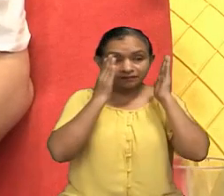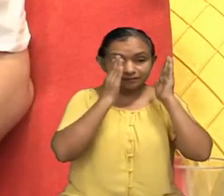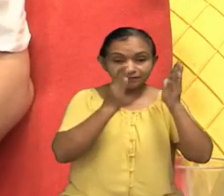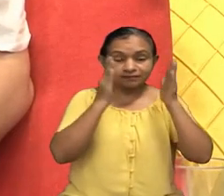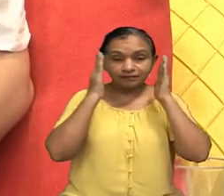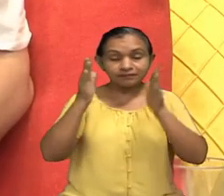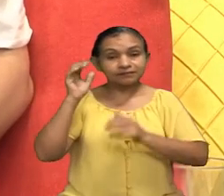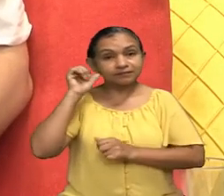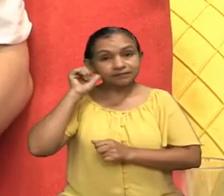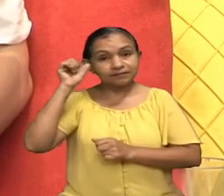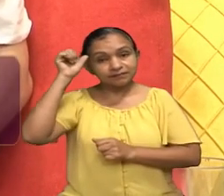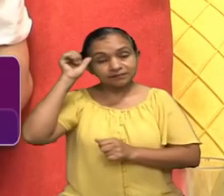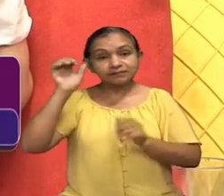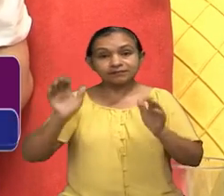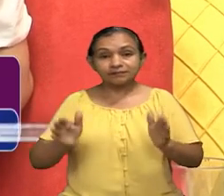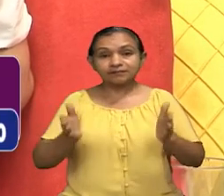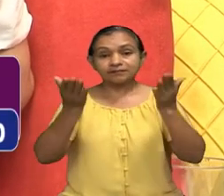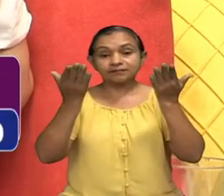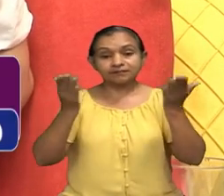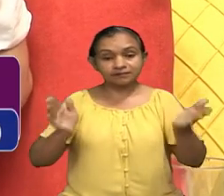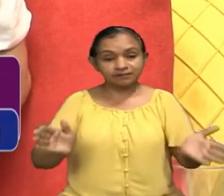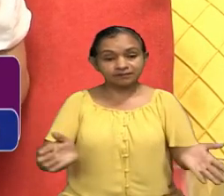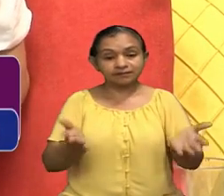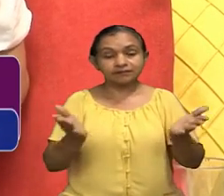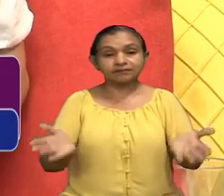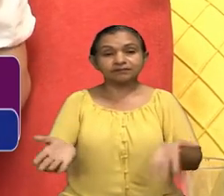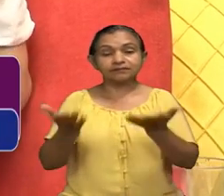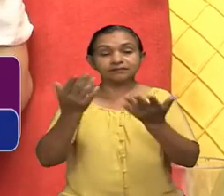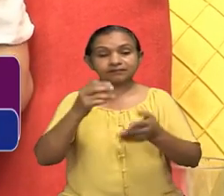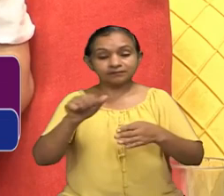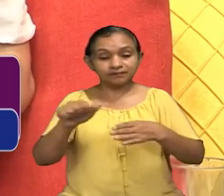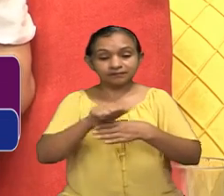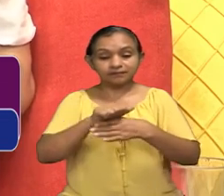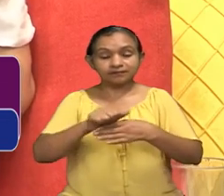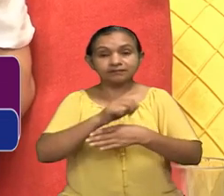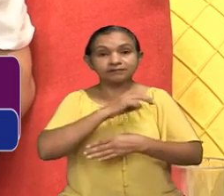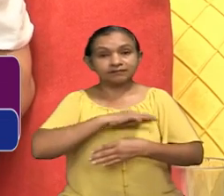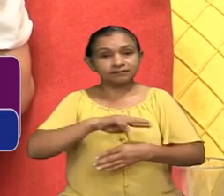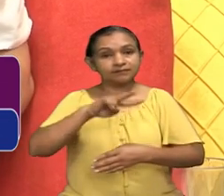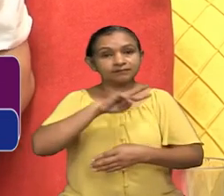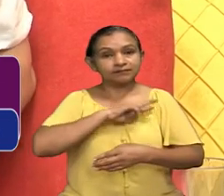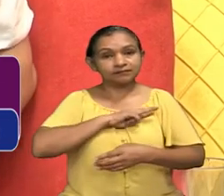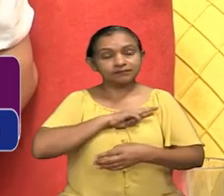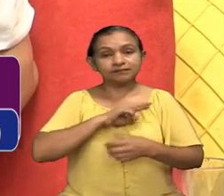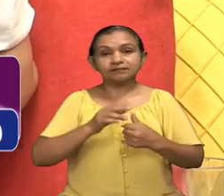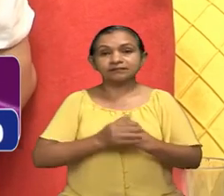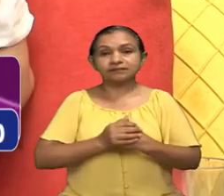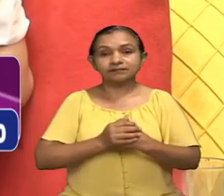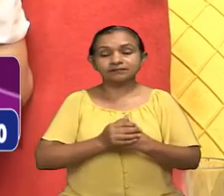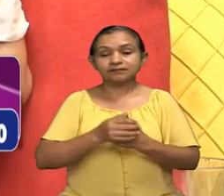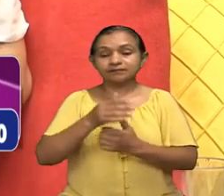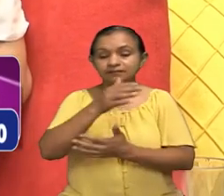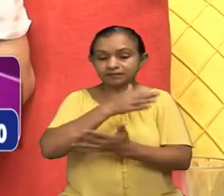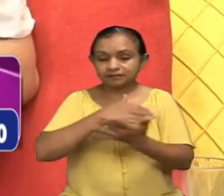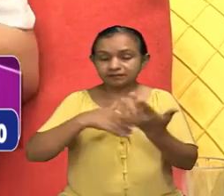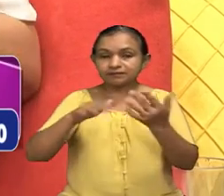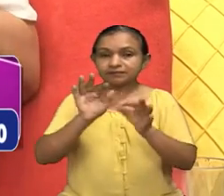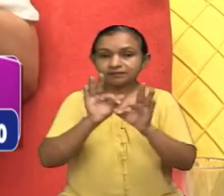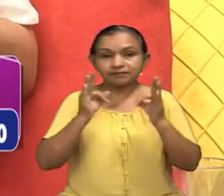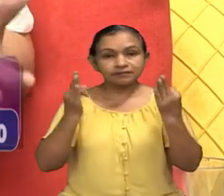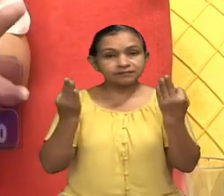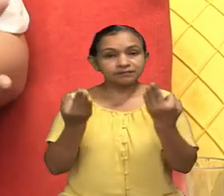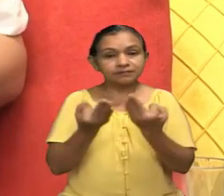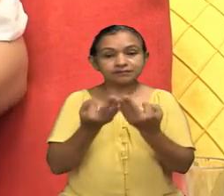como ya te había dicho. Promovemos la práctica de valores, promovemos la armonía familiar. Y en